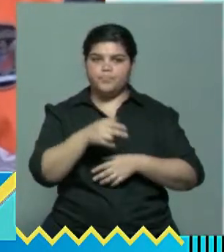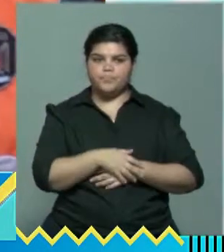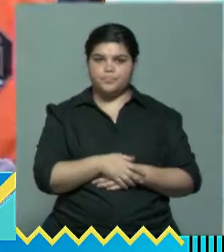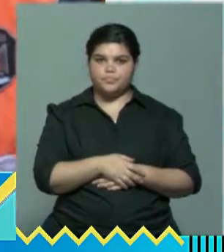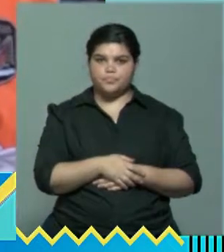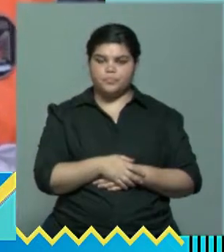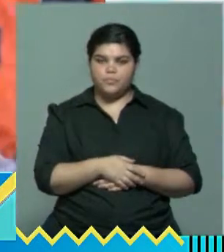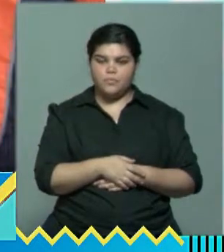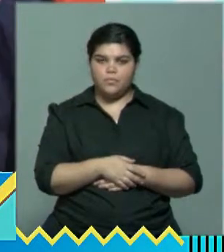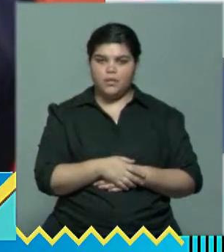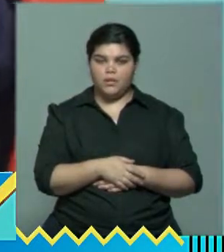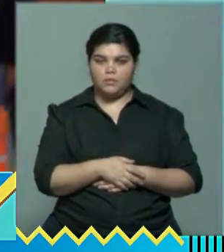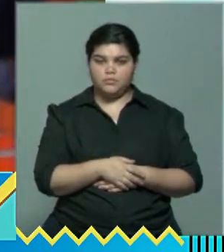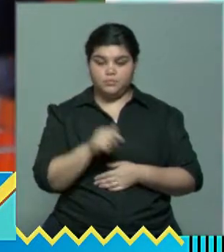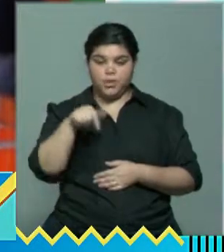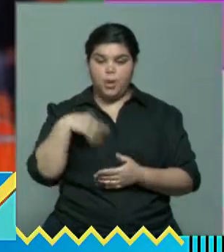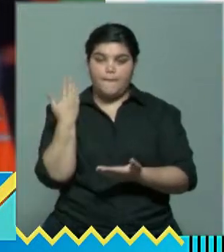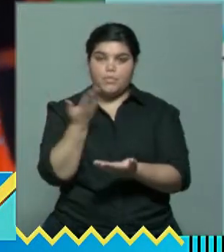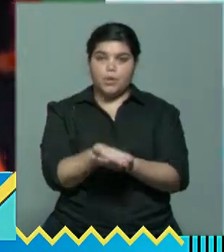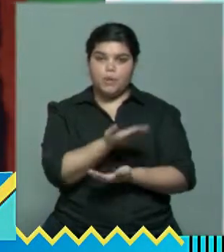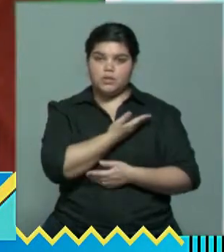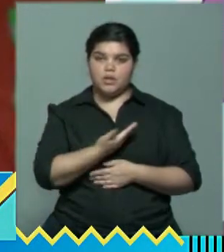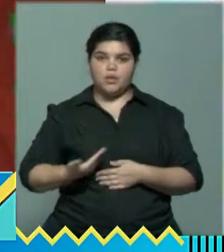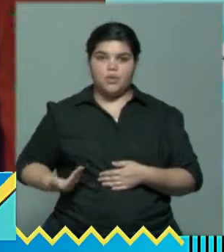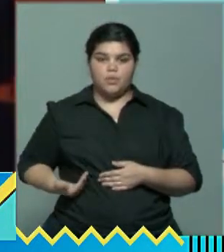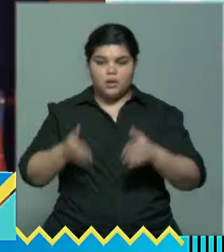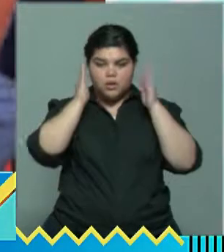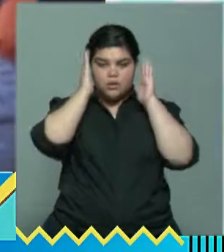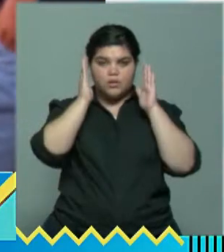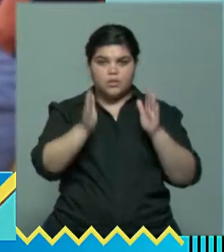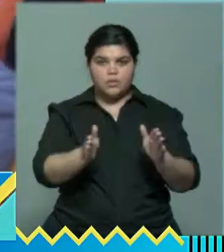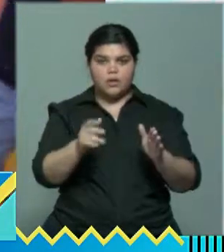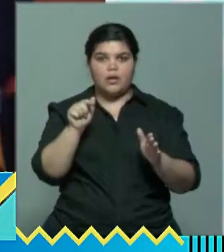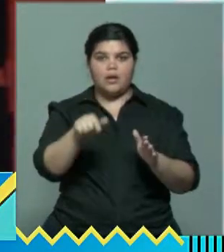esta propuesta del Ejecutivo, por supuesto, orientada